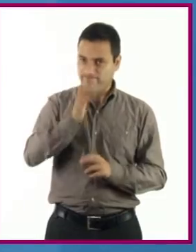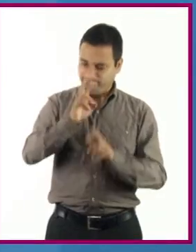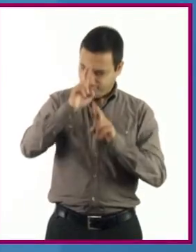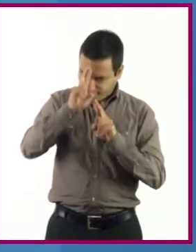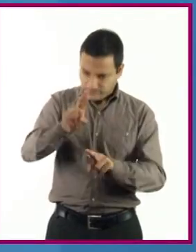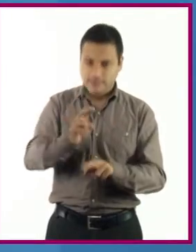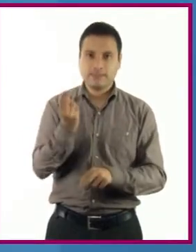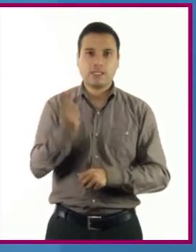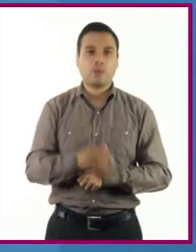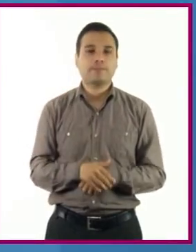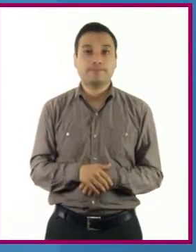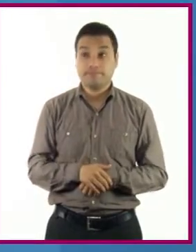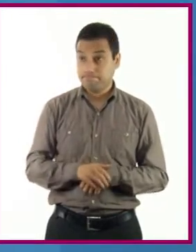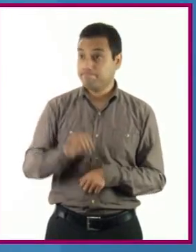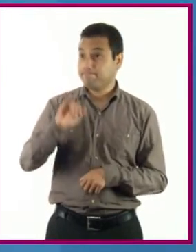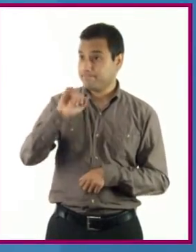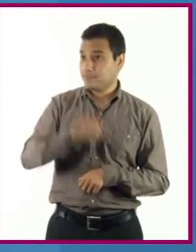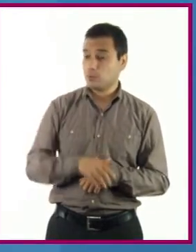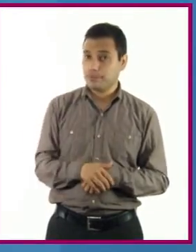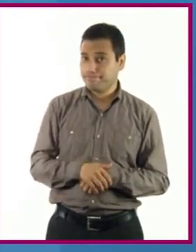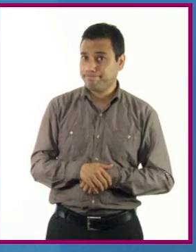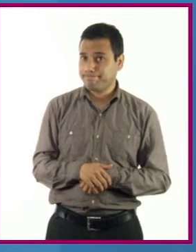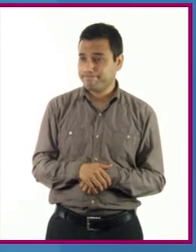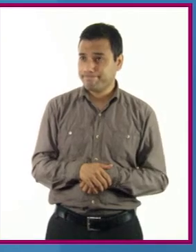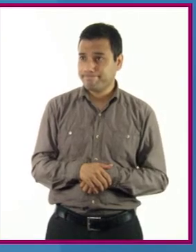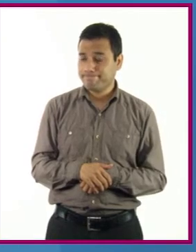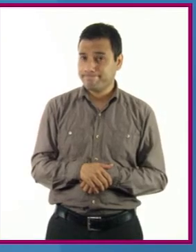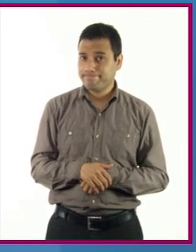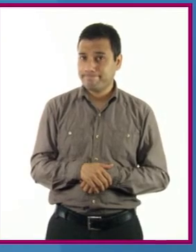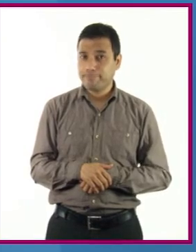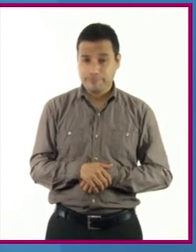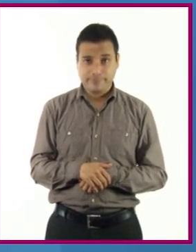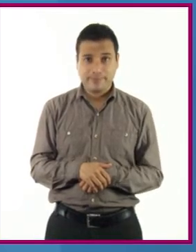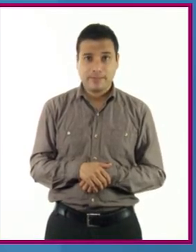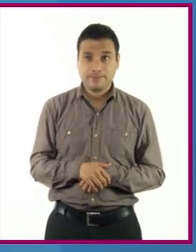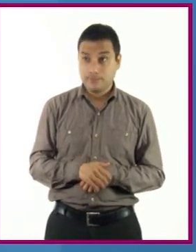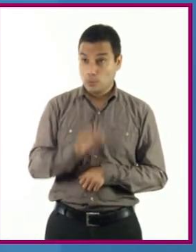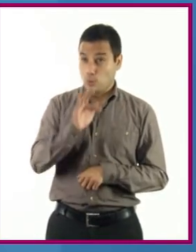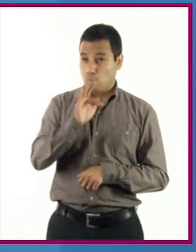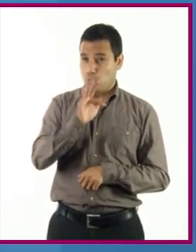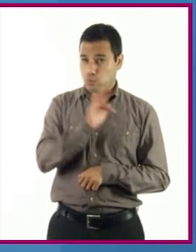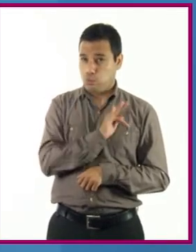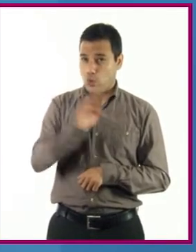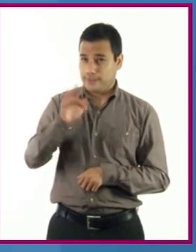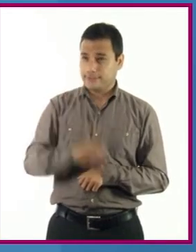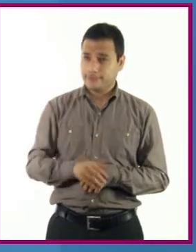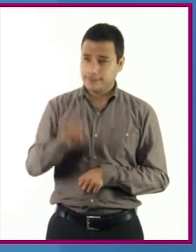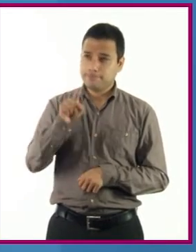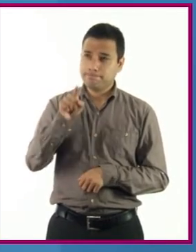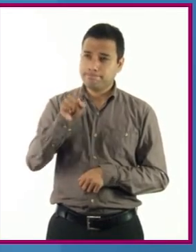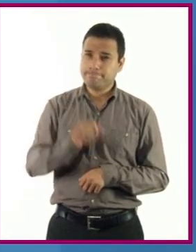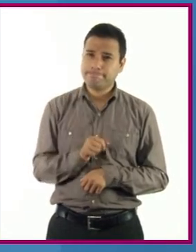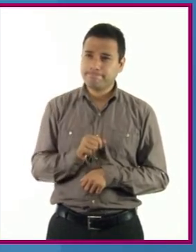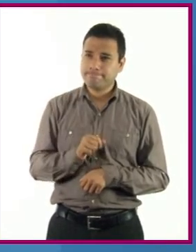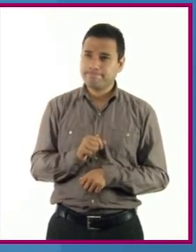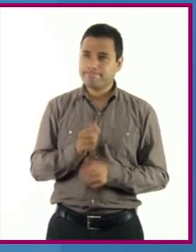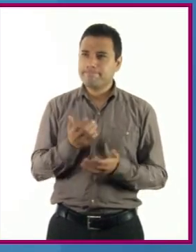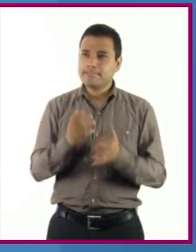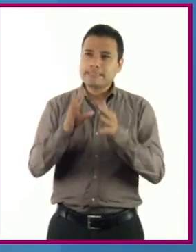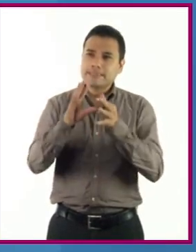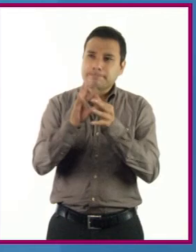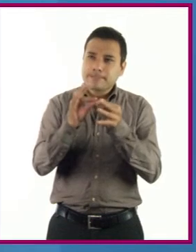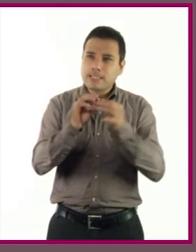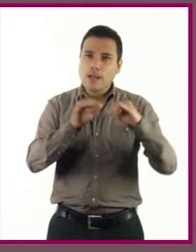respetados. Es cierto, Nadia. Y ya que hemos revisado el tema, ¿nos puedes compartir lo que agregamos al mapa cognitivo